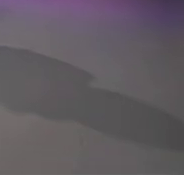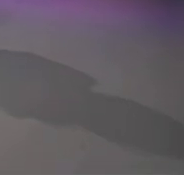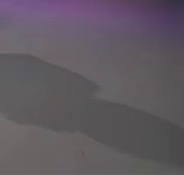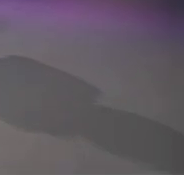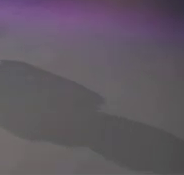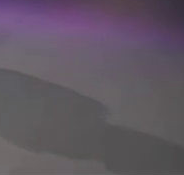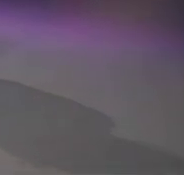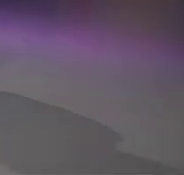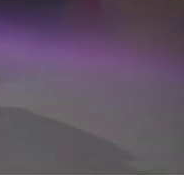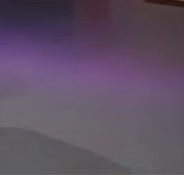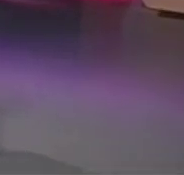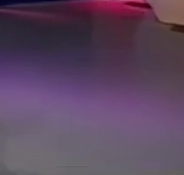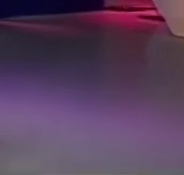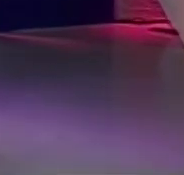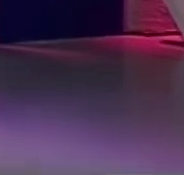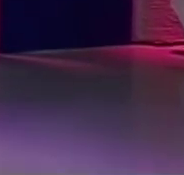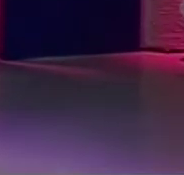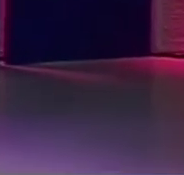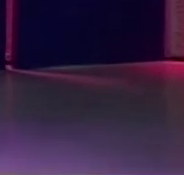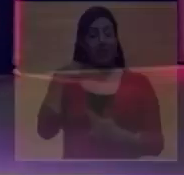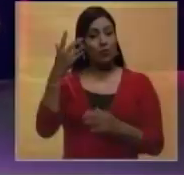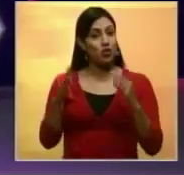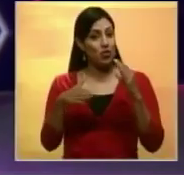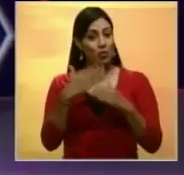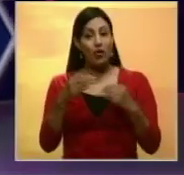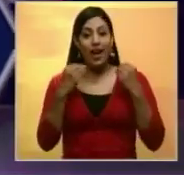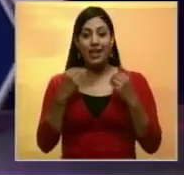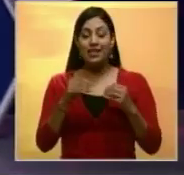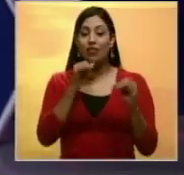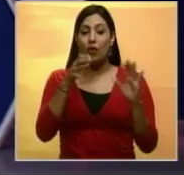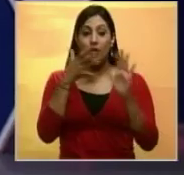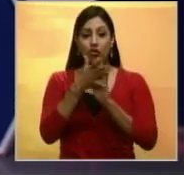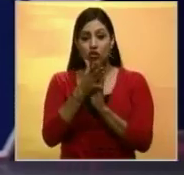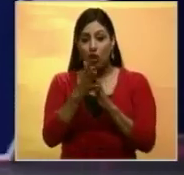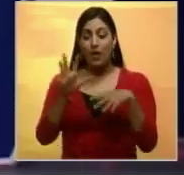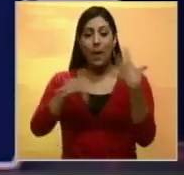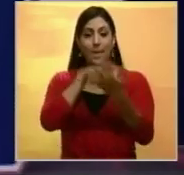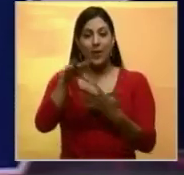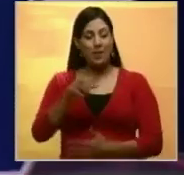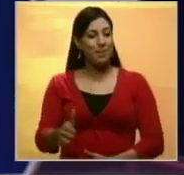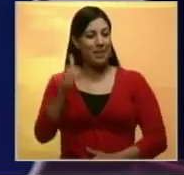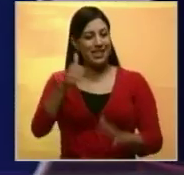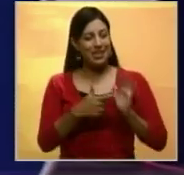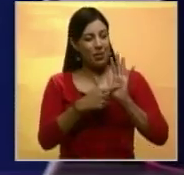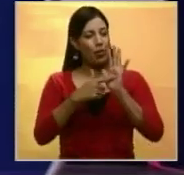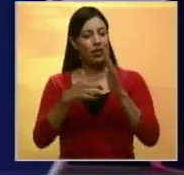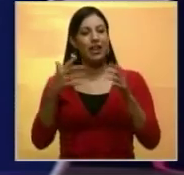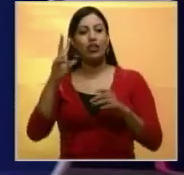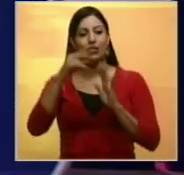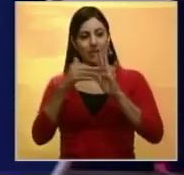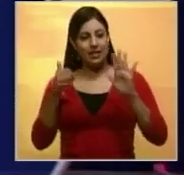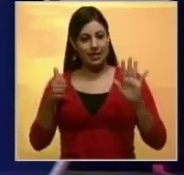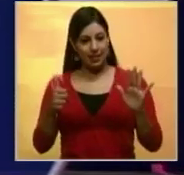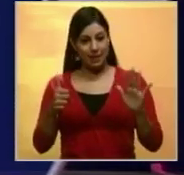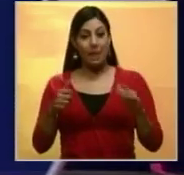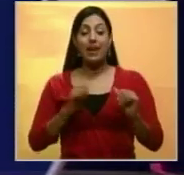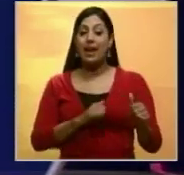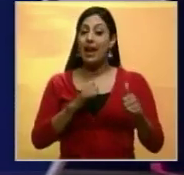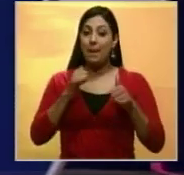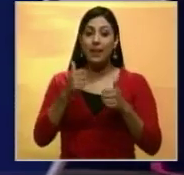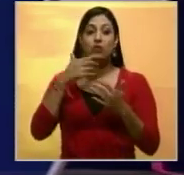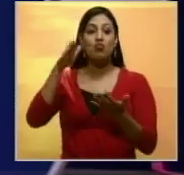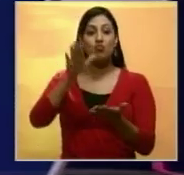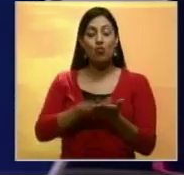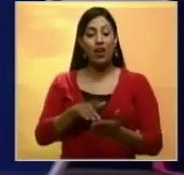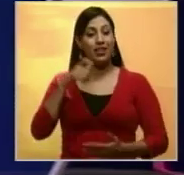¿Qué tal, amigos? Soy Carelis Cuadros y hoy en Estrenos y Estrellas haremos un repaso de los acontecimientos más relevantes de este 2016. Iniciamos con la